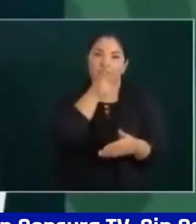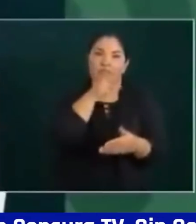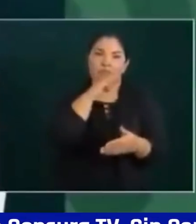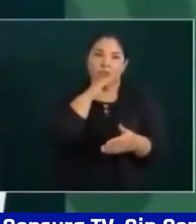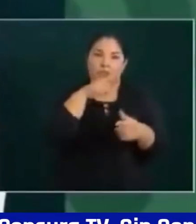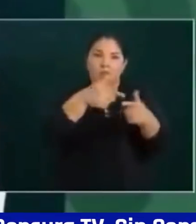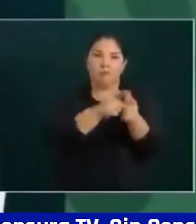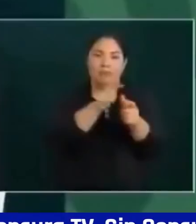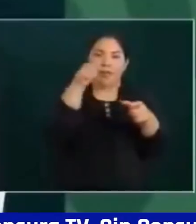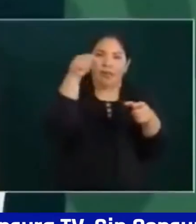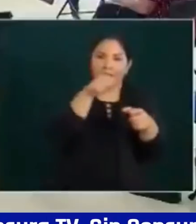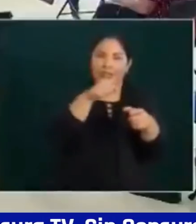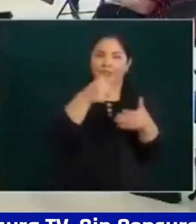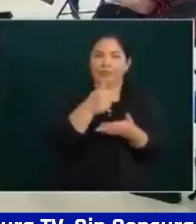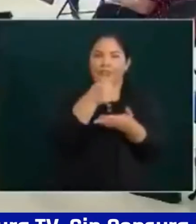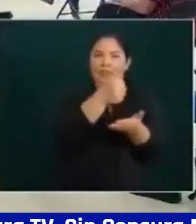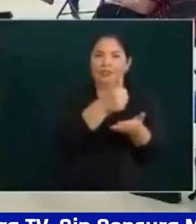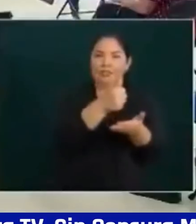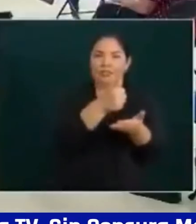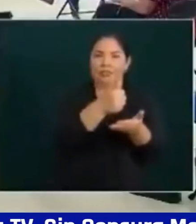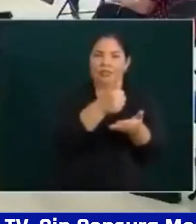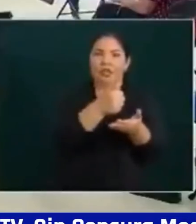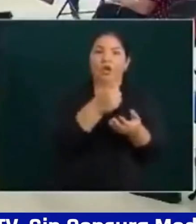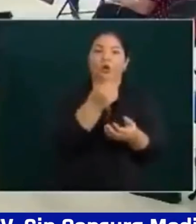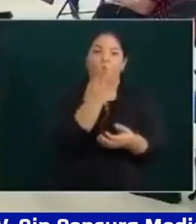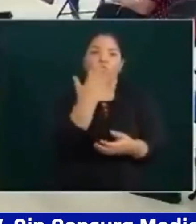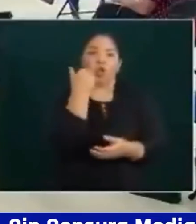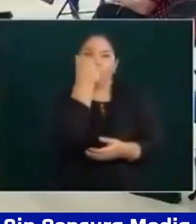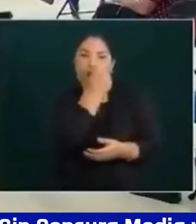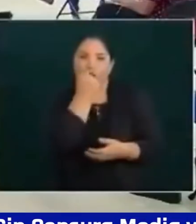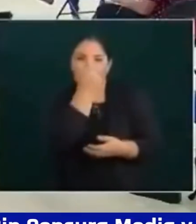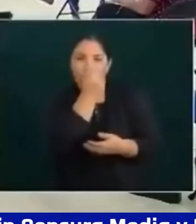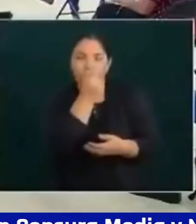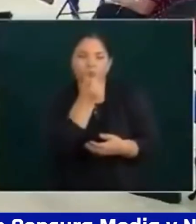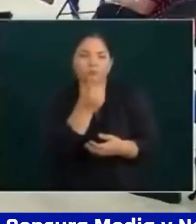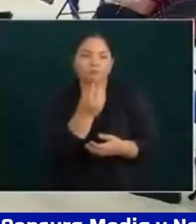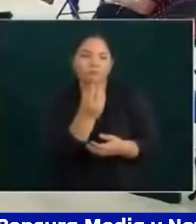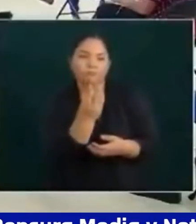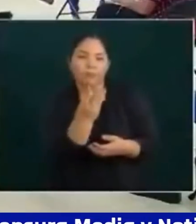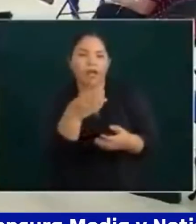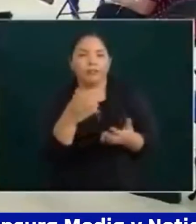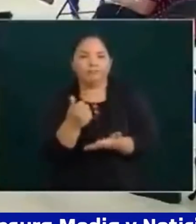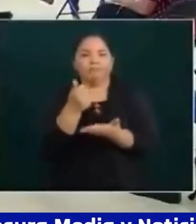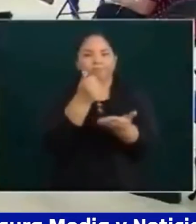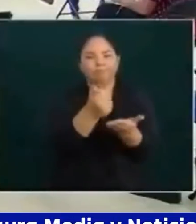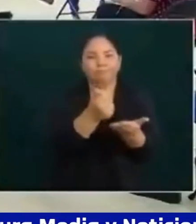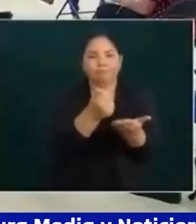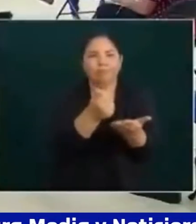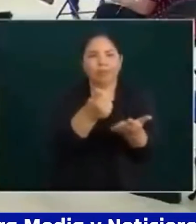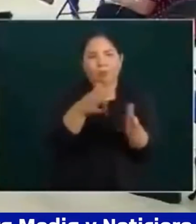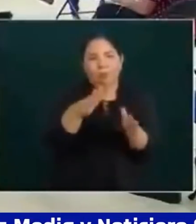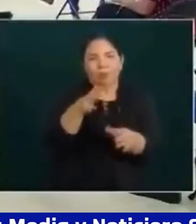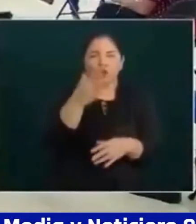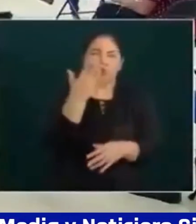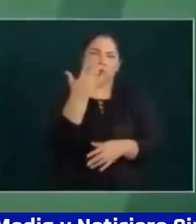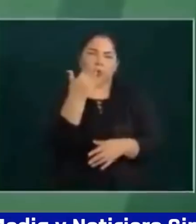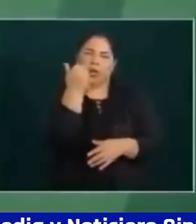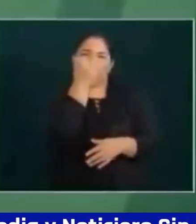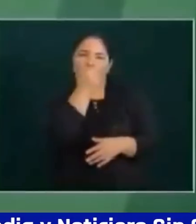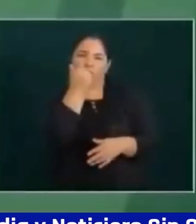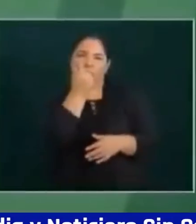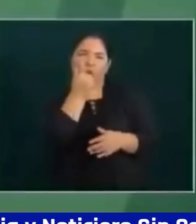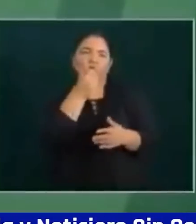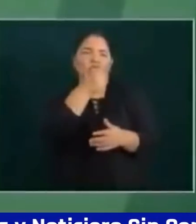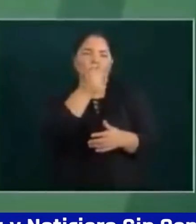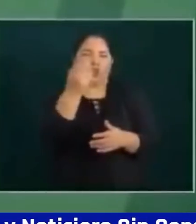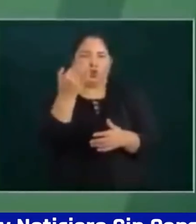de familia y es de acuerdo al número de alumnos que tienen. Si tienen 50 alumnos son